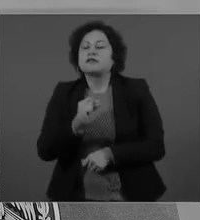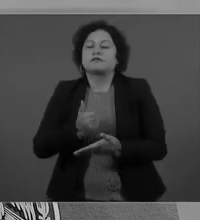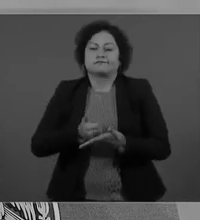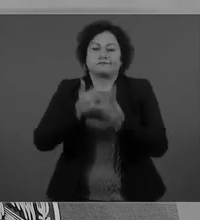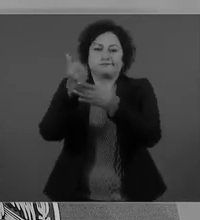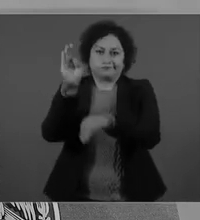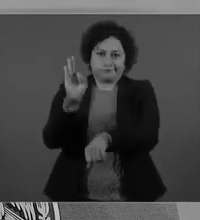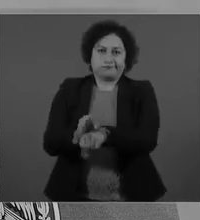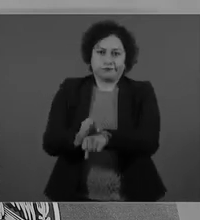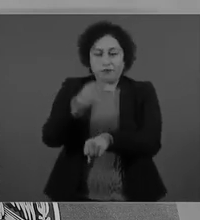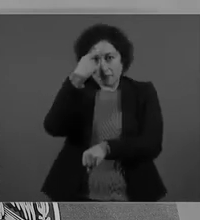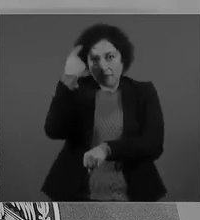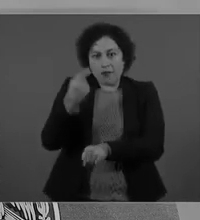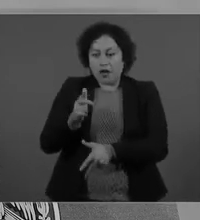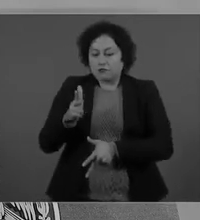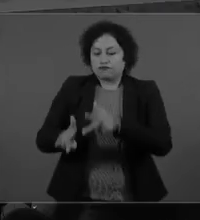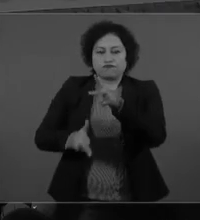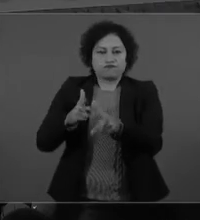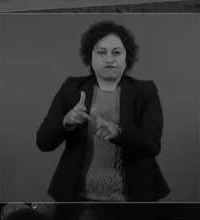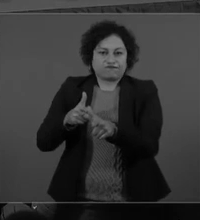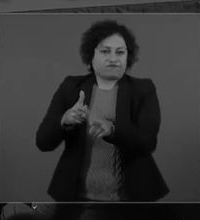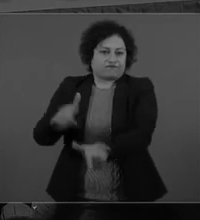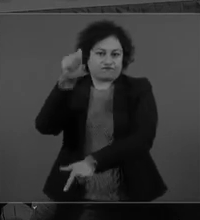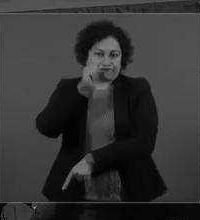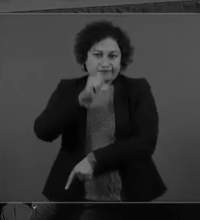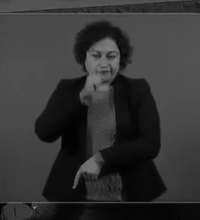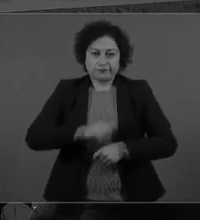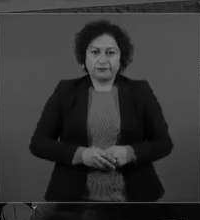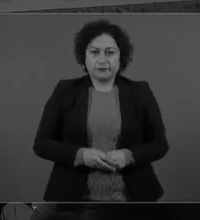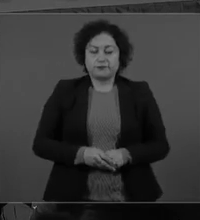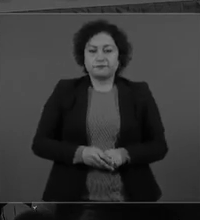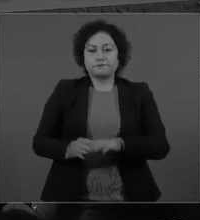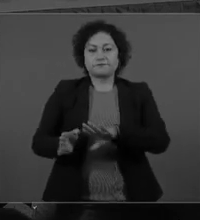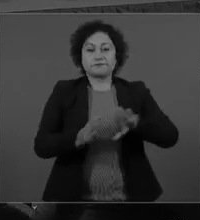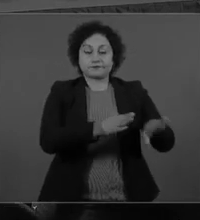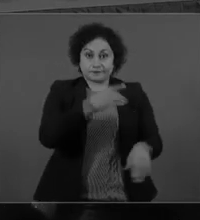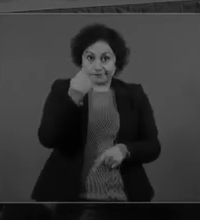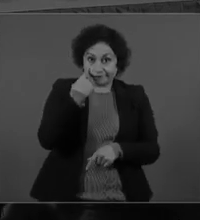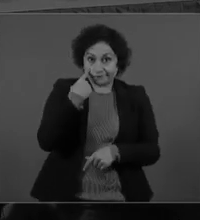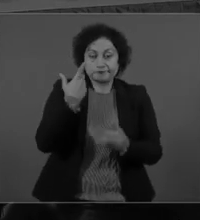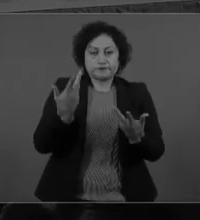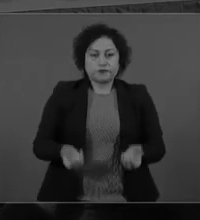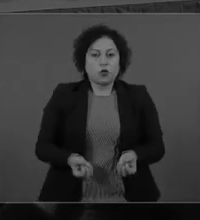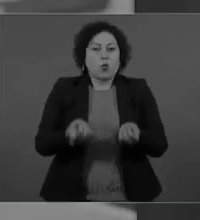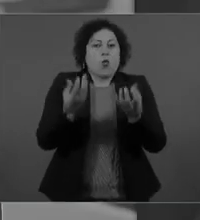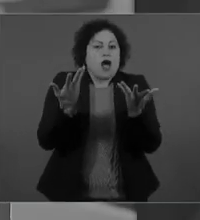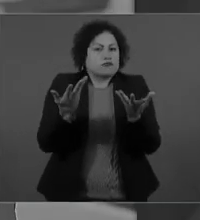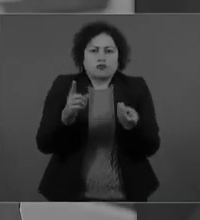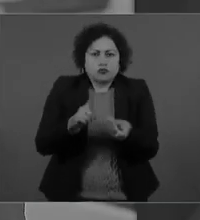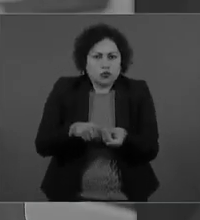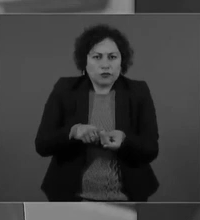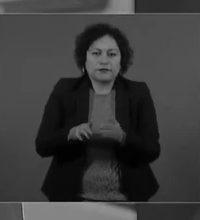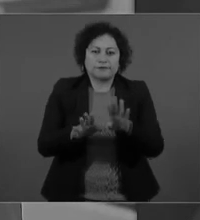buena operación del sistema en todo momento. La que sigue, por favor. ¿Cuántos y dónde están? Bueno, el centro de control, como lo